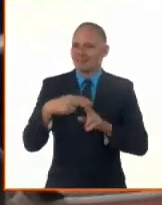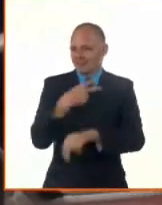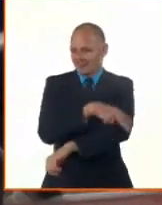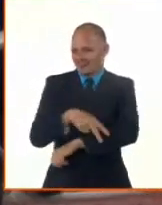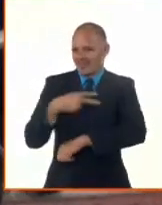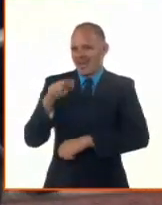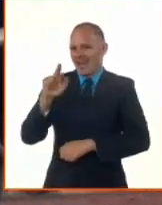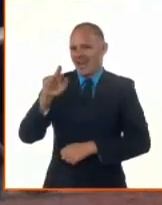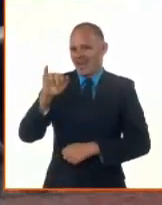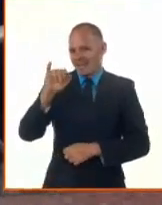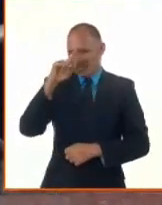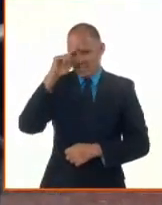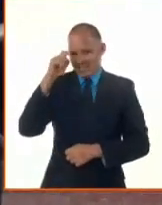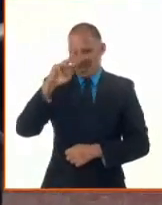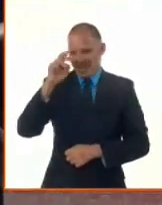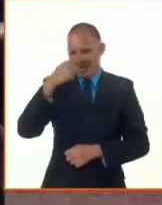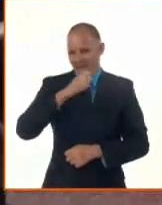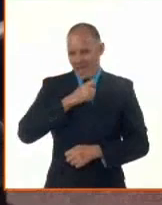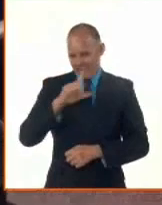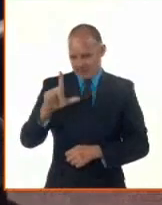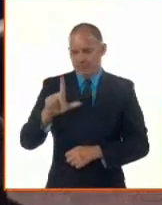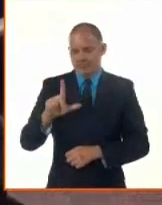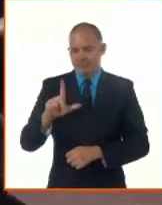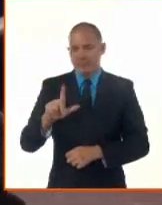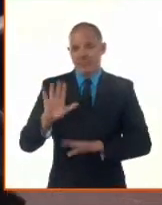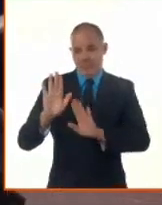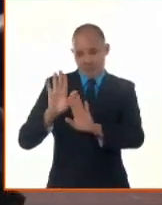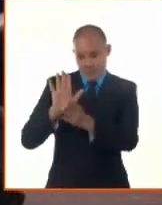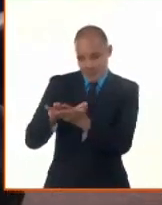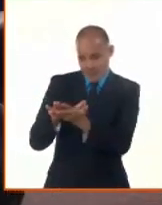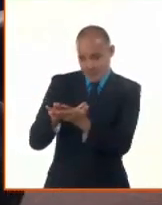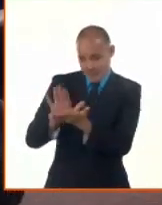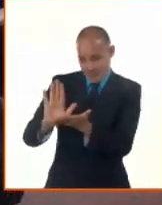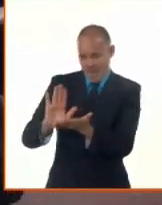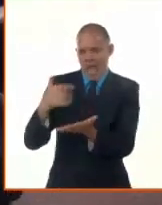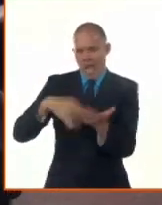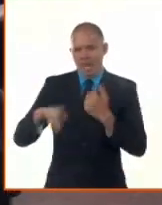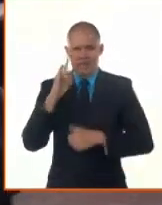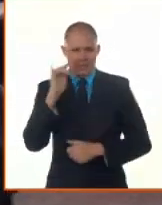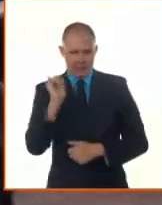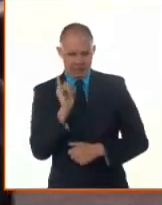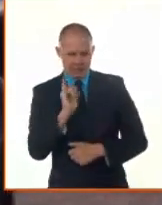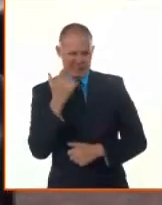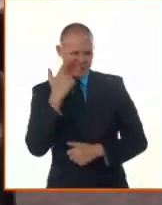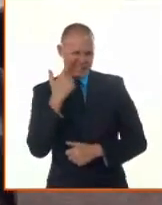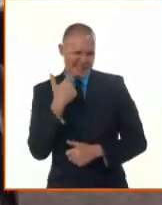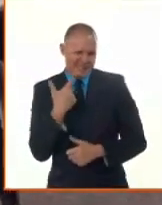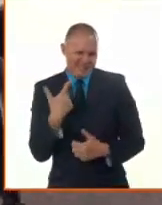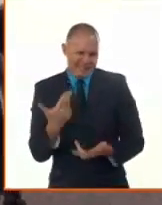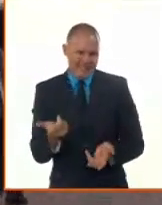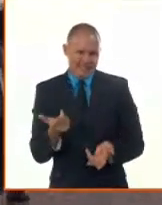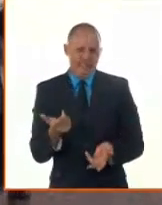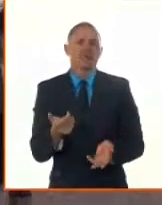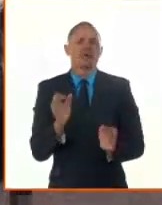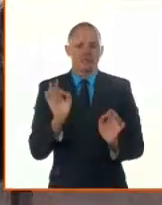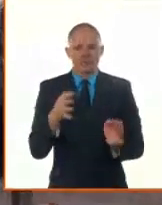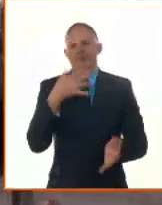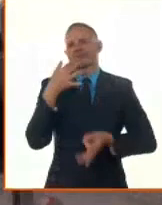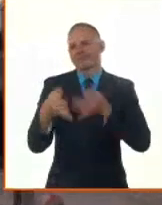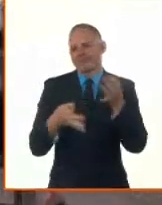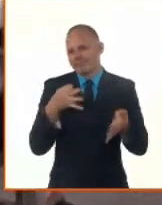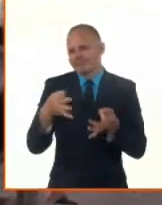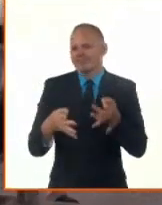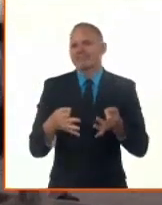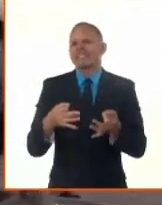Israel yo le propongo antes de caer o quizás como preámbulo ver el siguiente reportaje sobre lo último